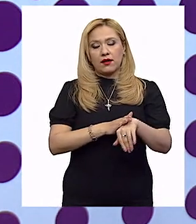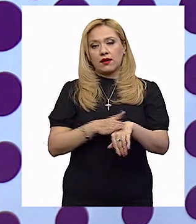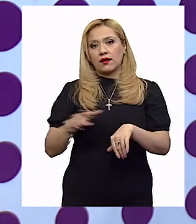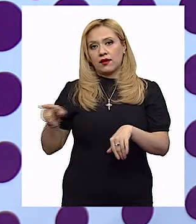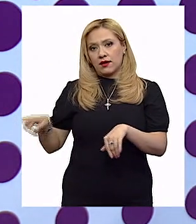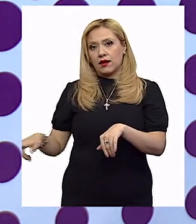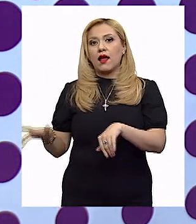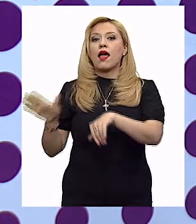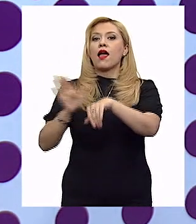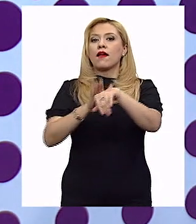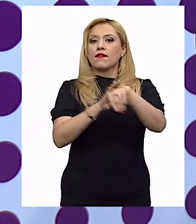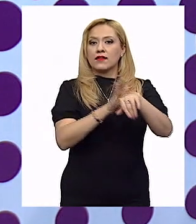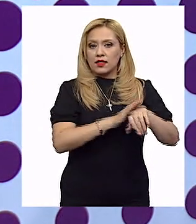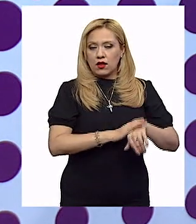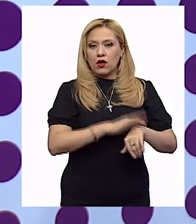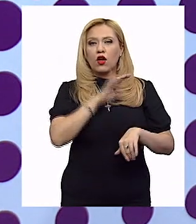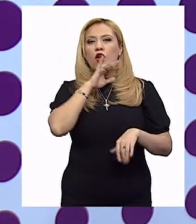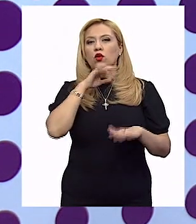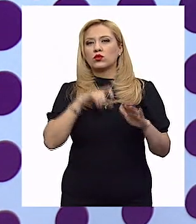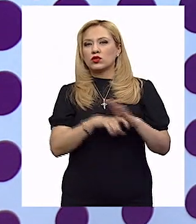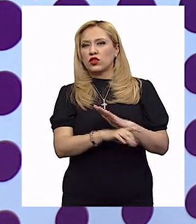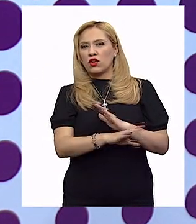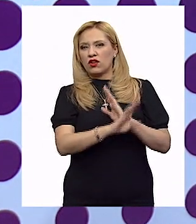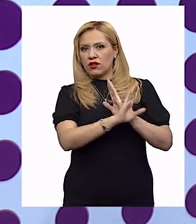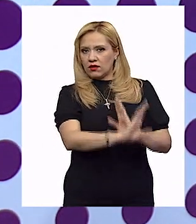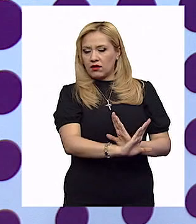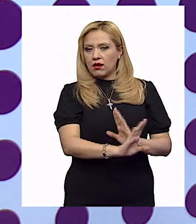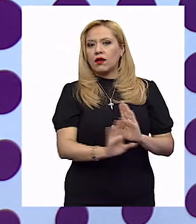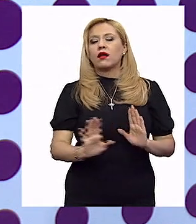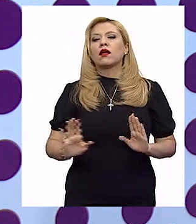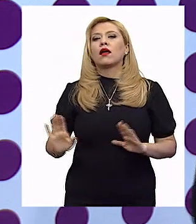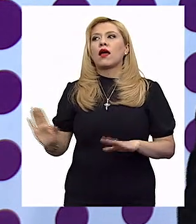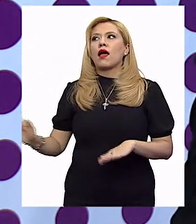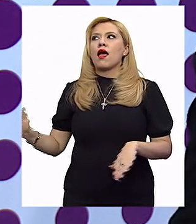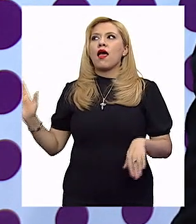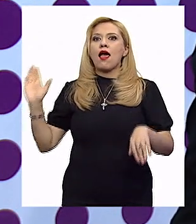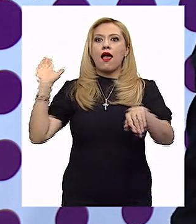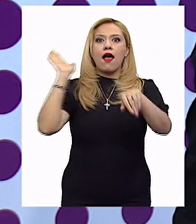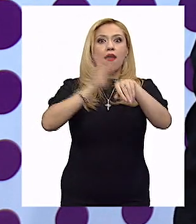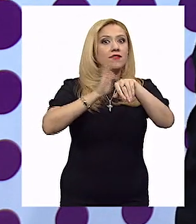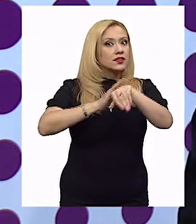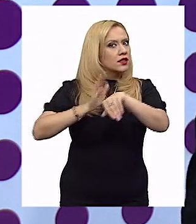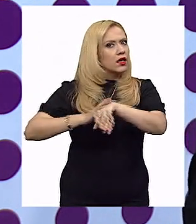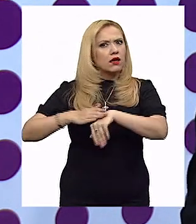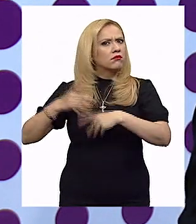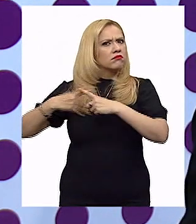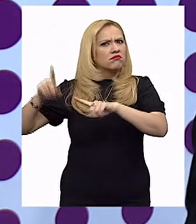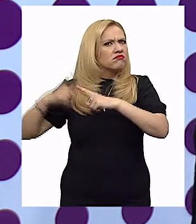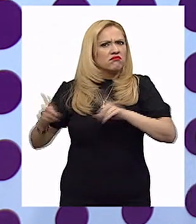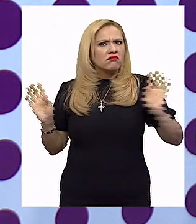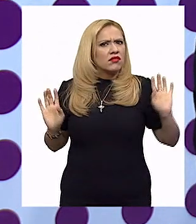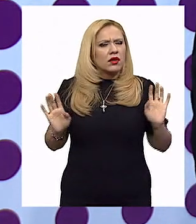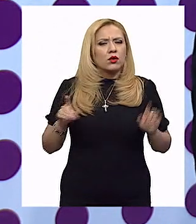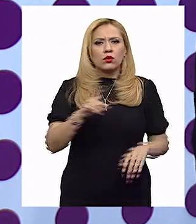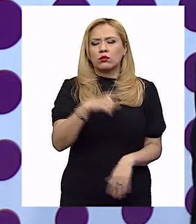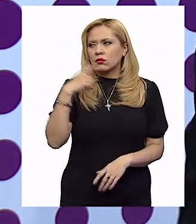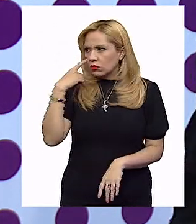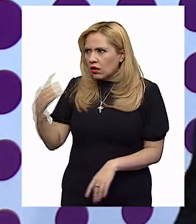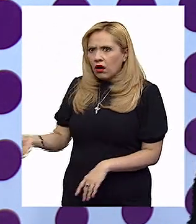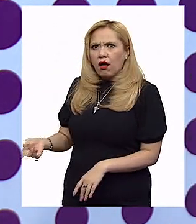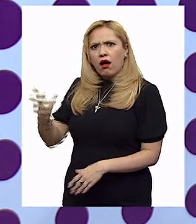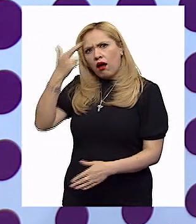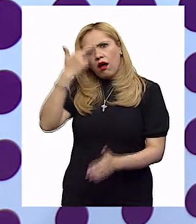alertadores contra la corrupción, sino alertadores en general. Puedes alertar de una violación de derechos